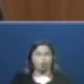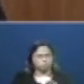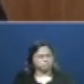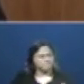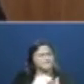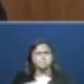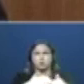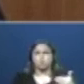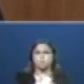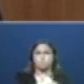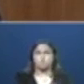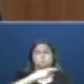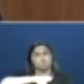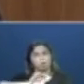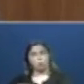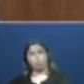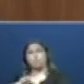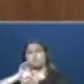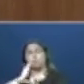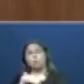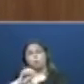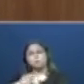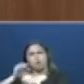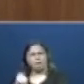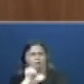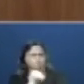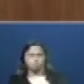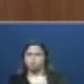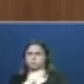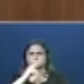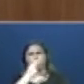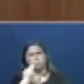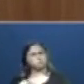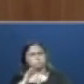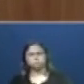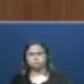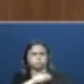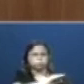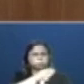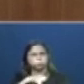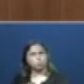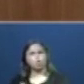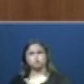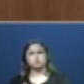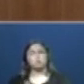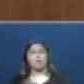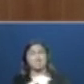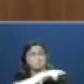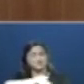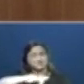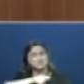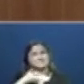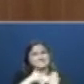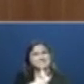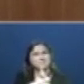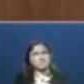futuro que la junta va a seguir apoyando cumpliendo sus compromisos y que garantizan además la actividad de